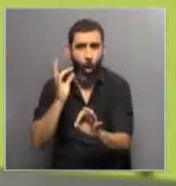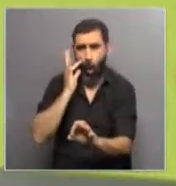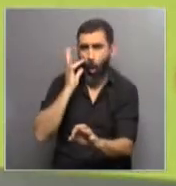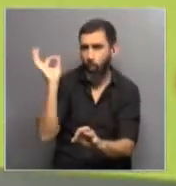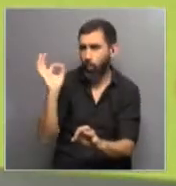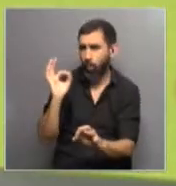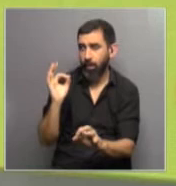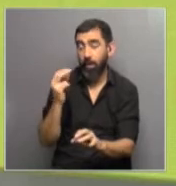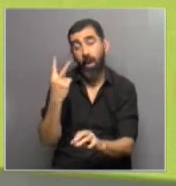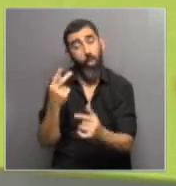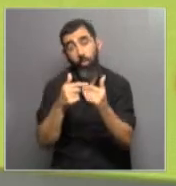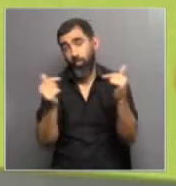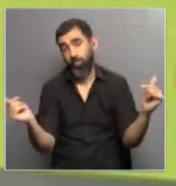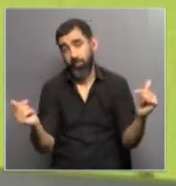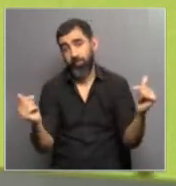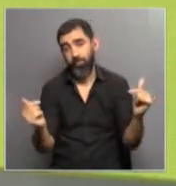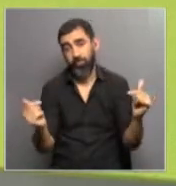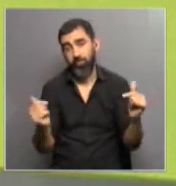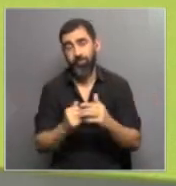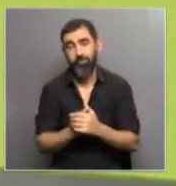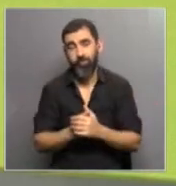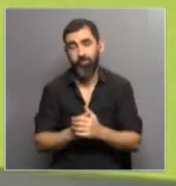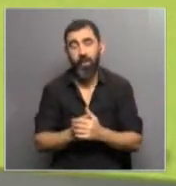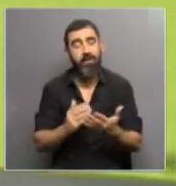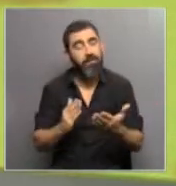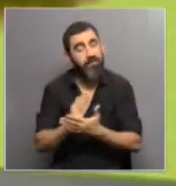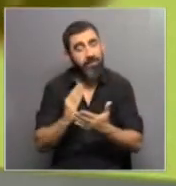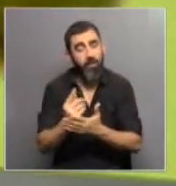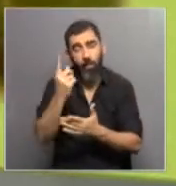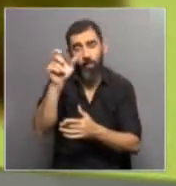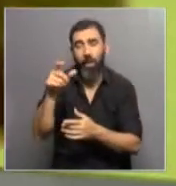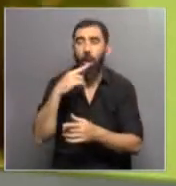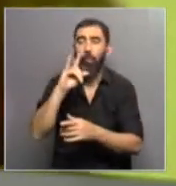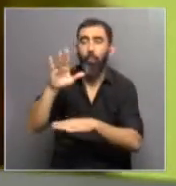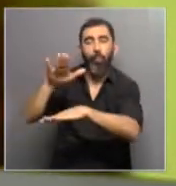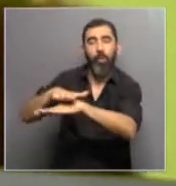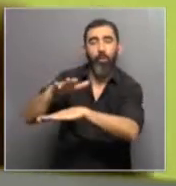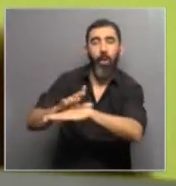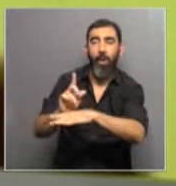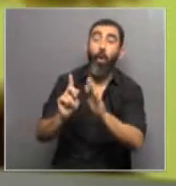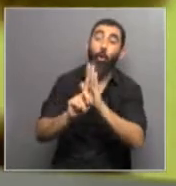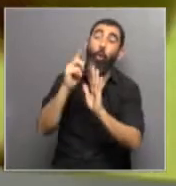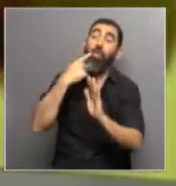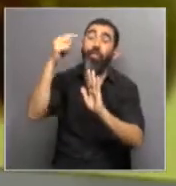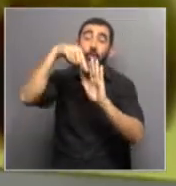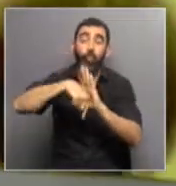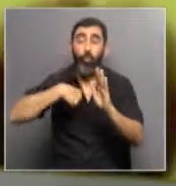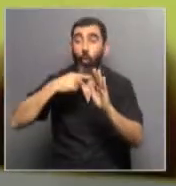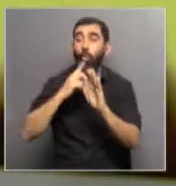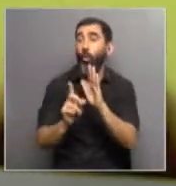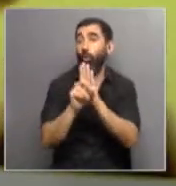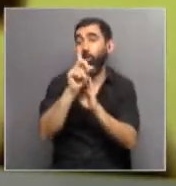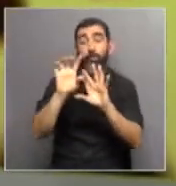yo creo que son las dos cosas, ¿no? Yo no creo en los chivos expiatorios. Siempre hay alguien que le achacamos la responsabilidad. Los del norte a los del sur, nosotros a los del norte. Y el planeta